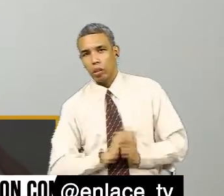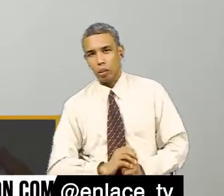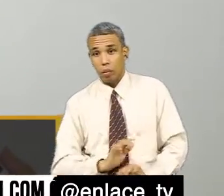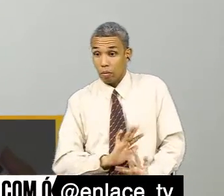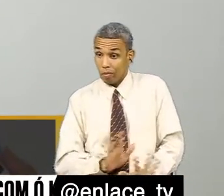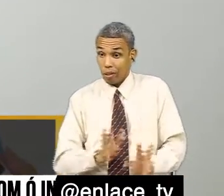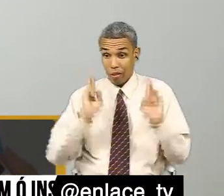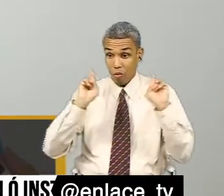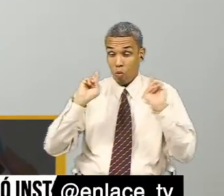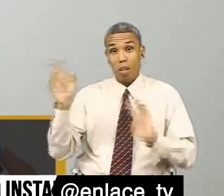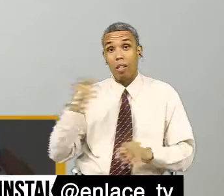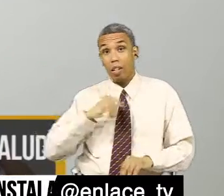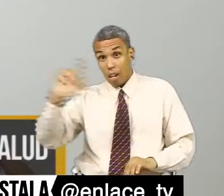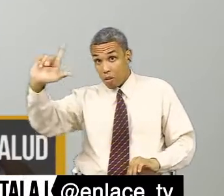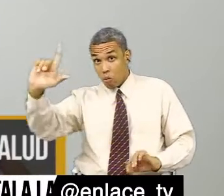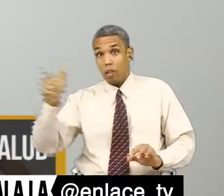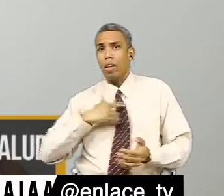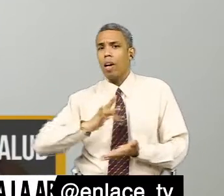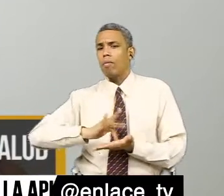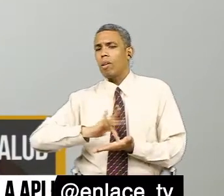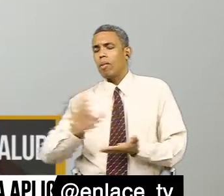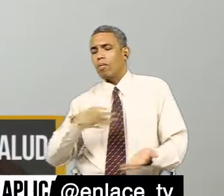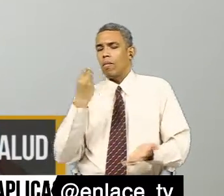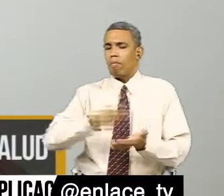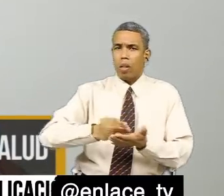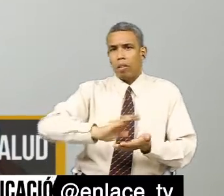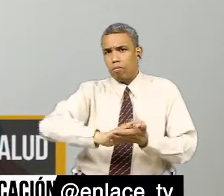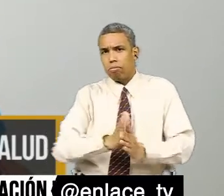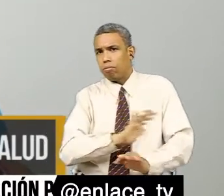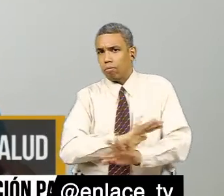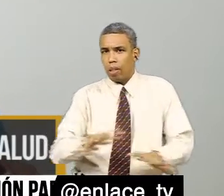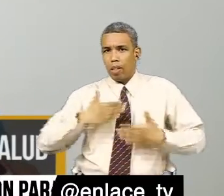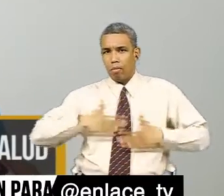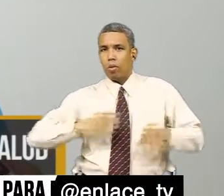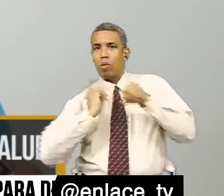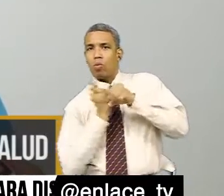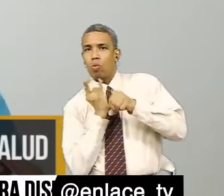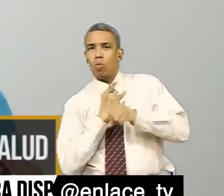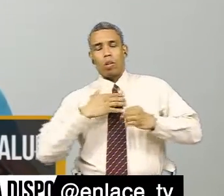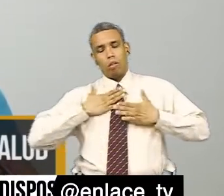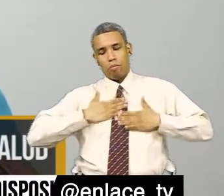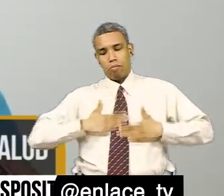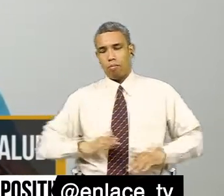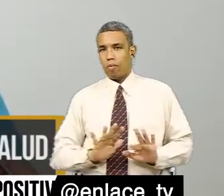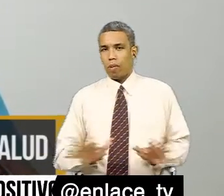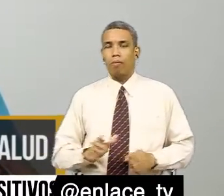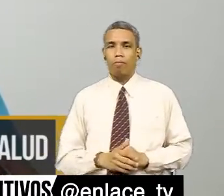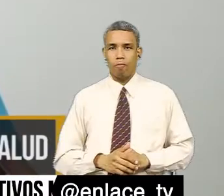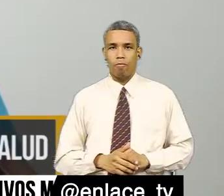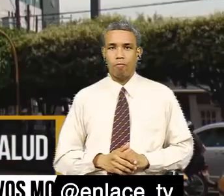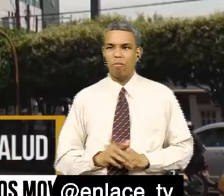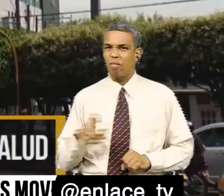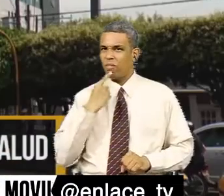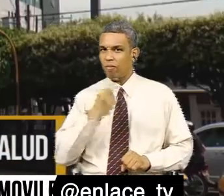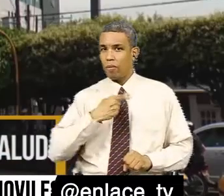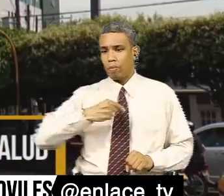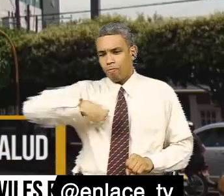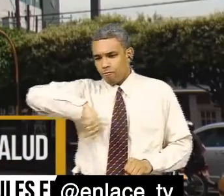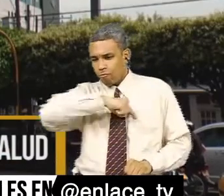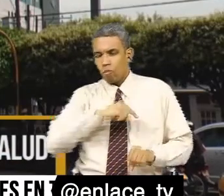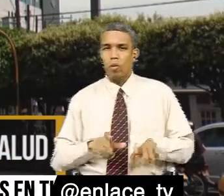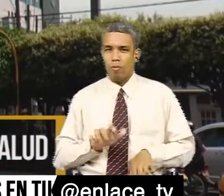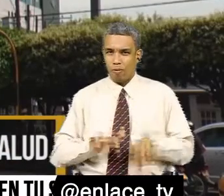y le cumpla a la comunidad barranqueña con esa obligación que tienen adquirida con ellos. Mencionó que como Secretaría de Salud investigarán los casos donde a los usuarios